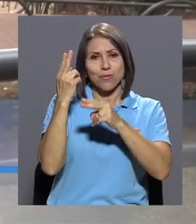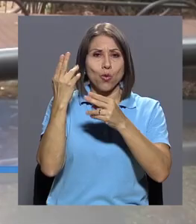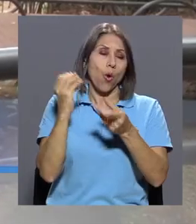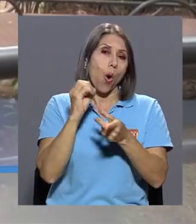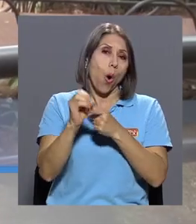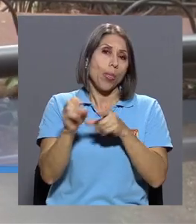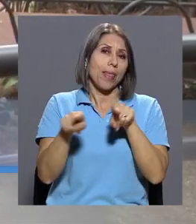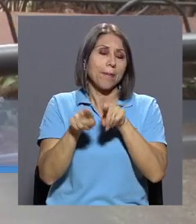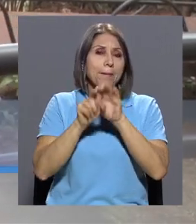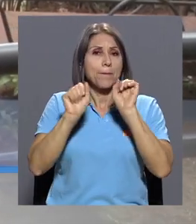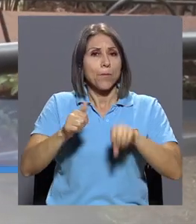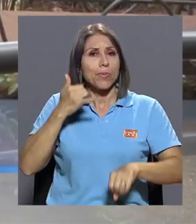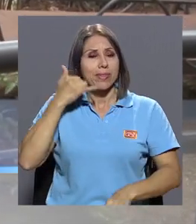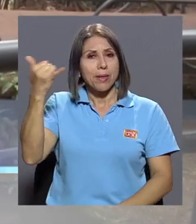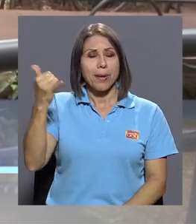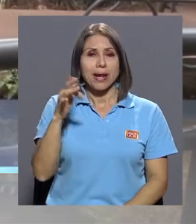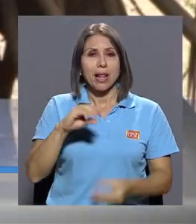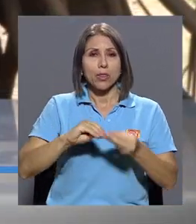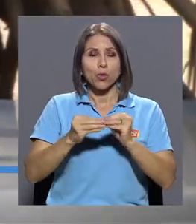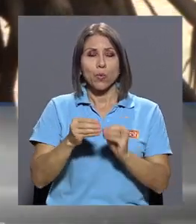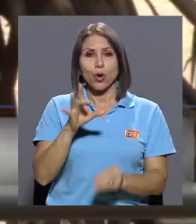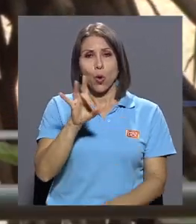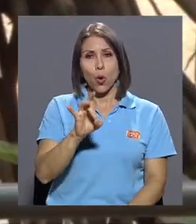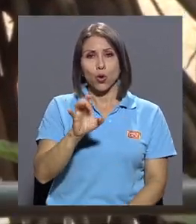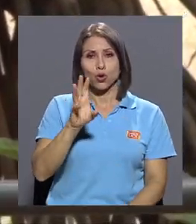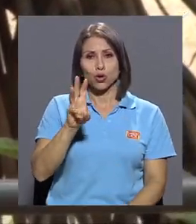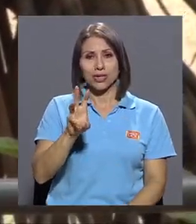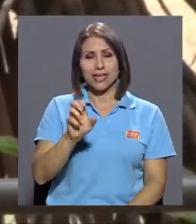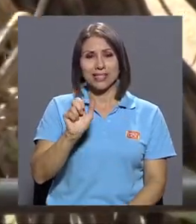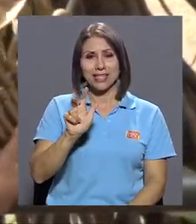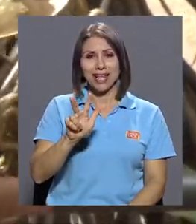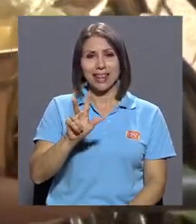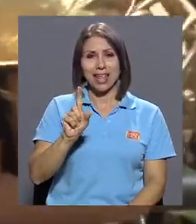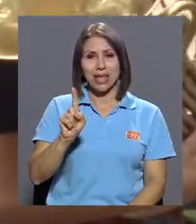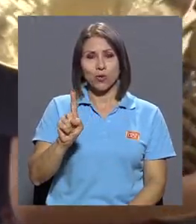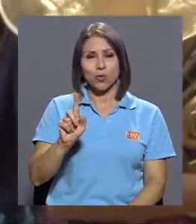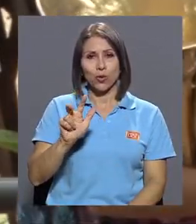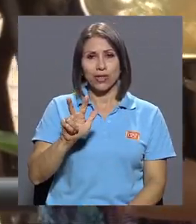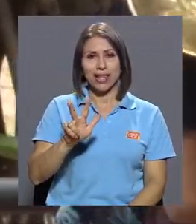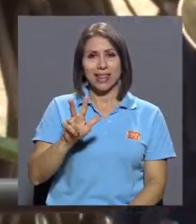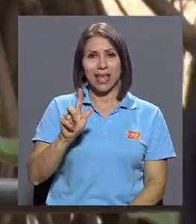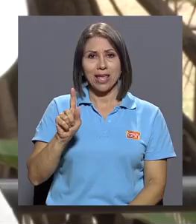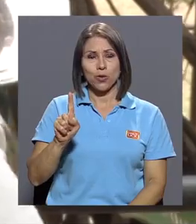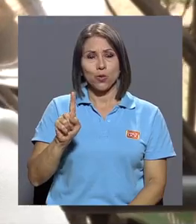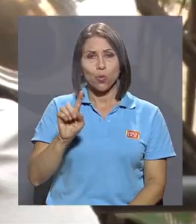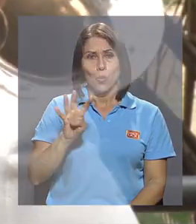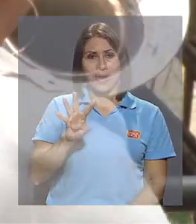o bien llamando al 8631-3143.